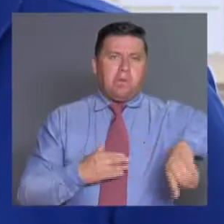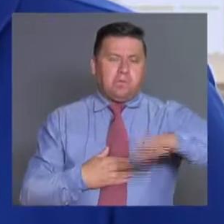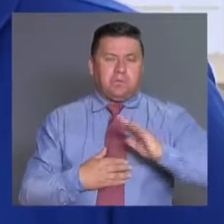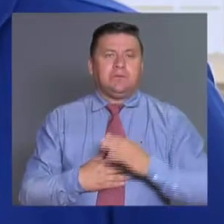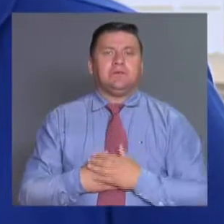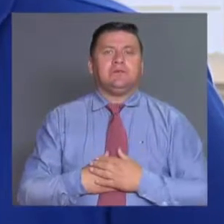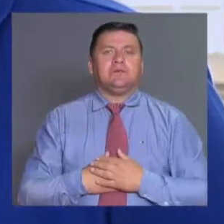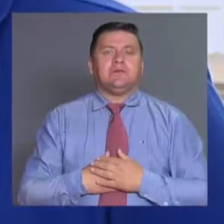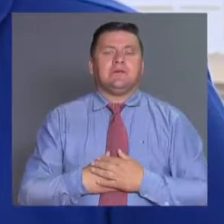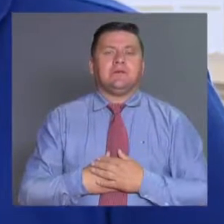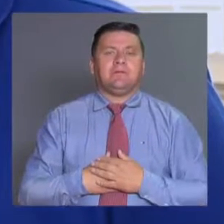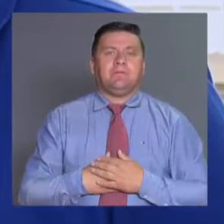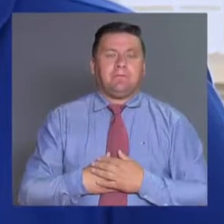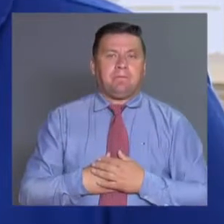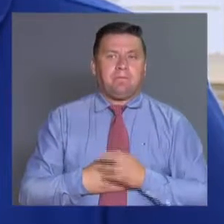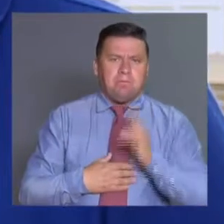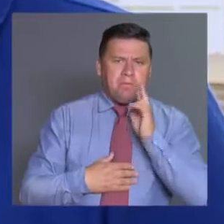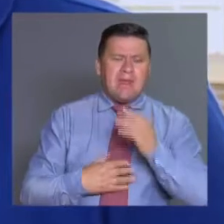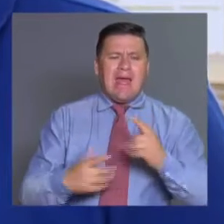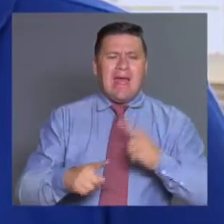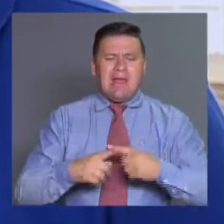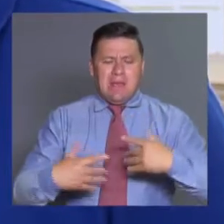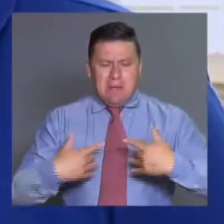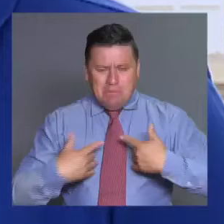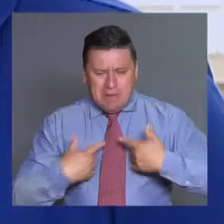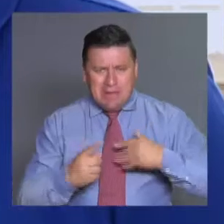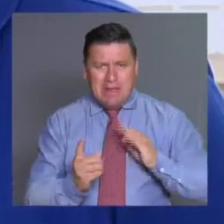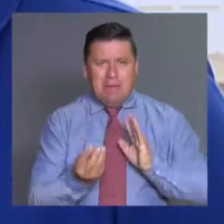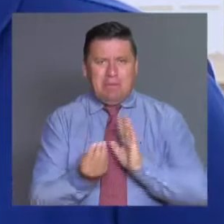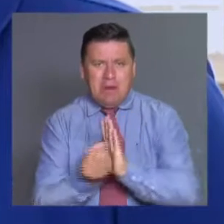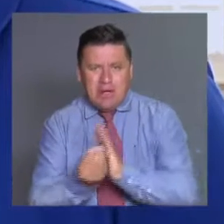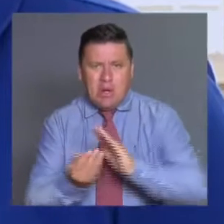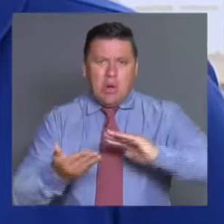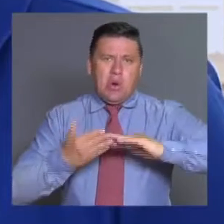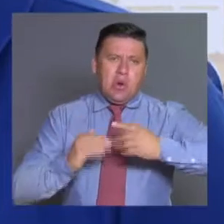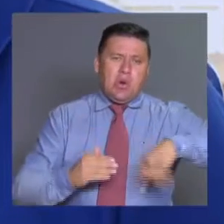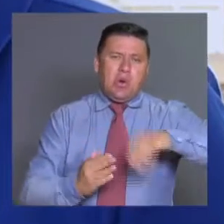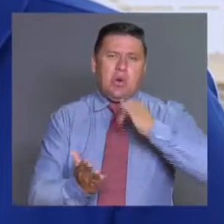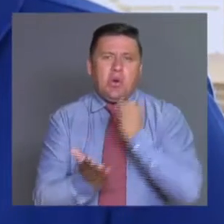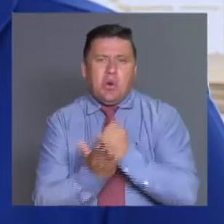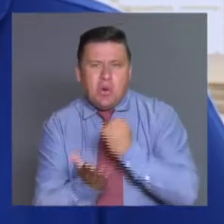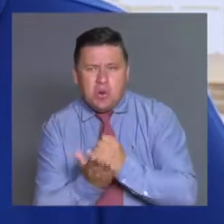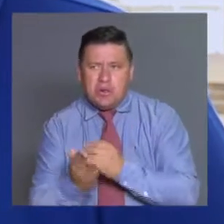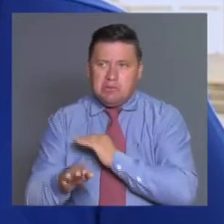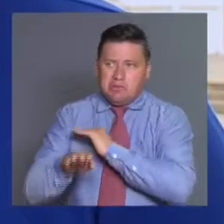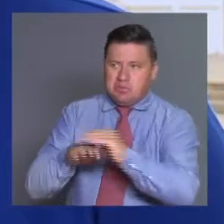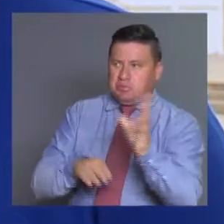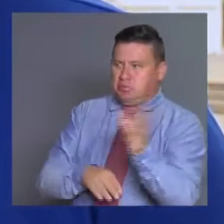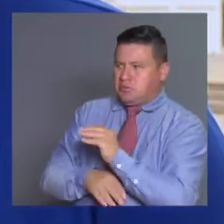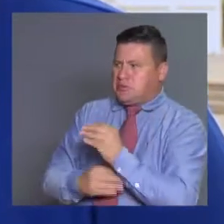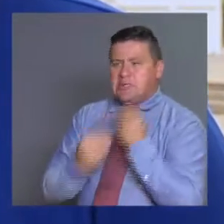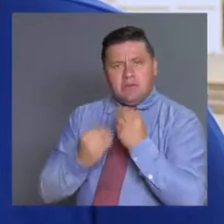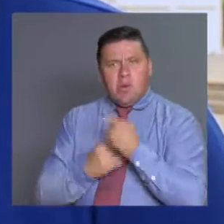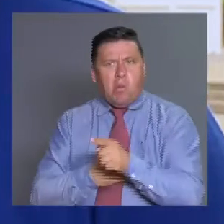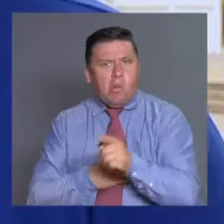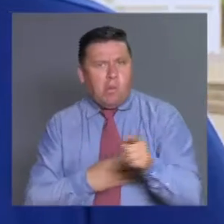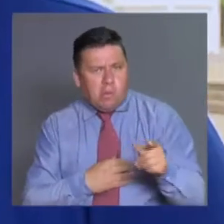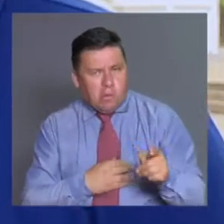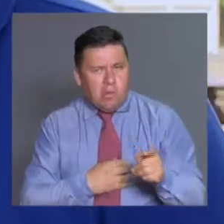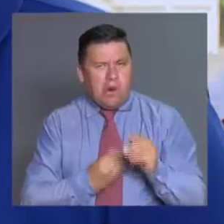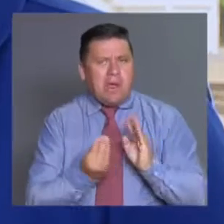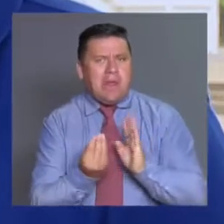sí víctimas de desplazamiento comunidades juntas de acción comunal para aquellos